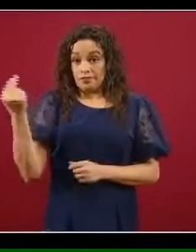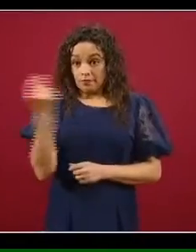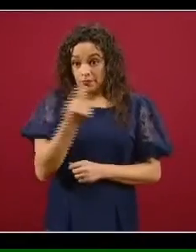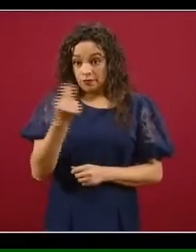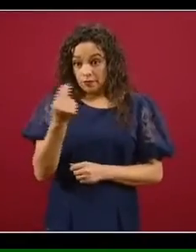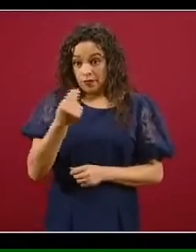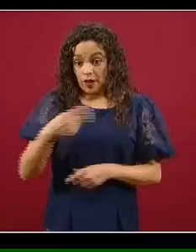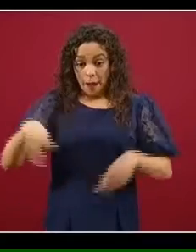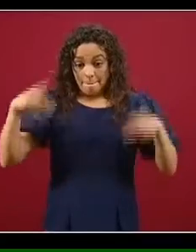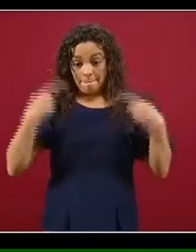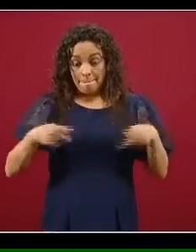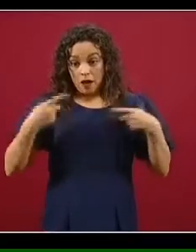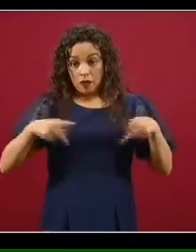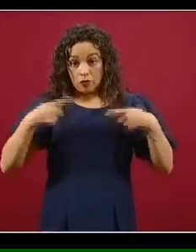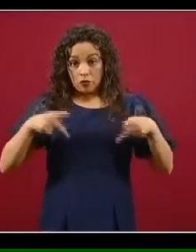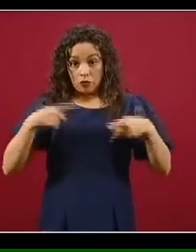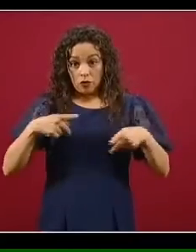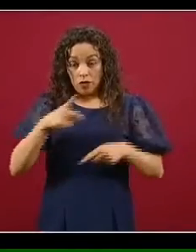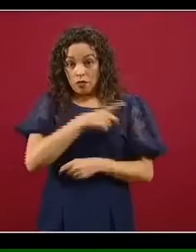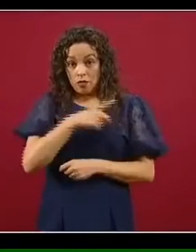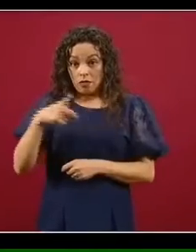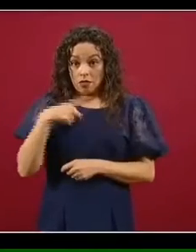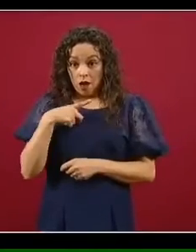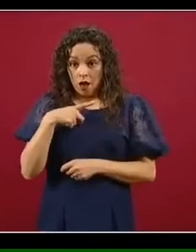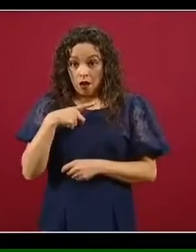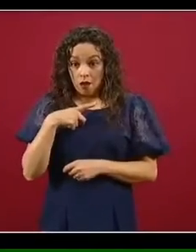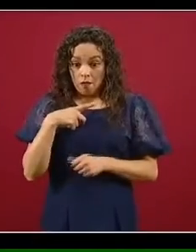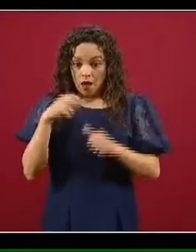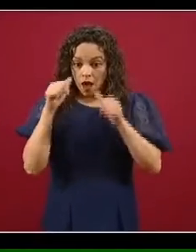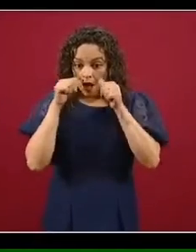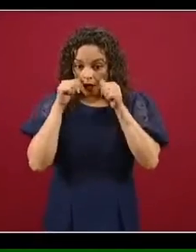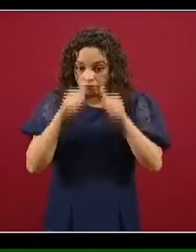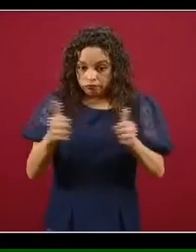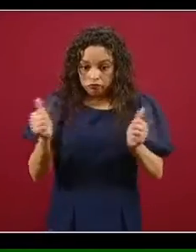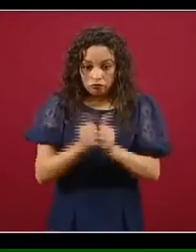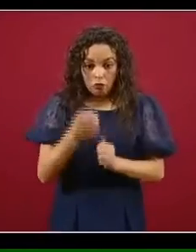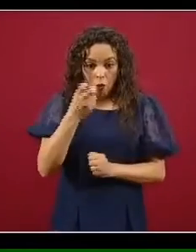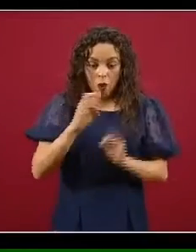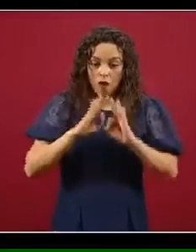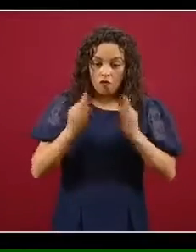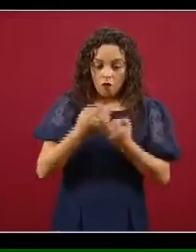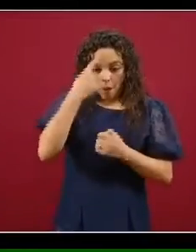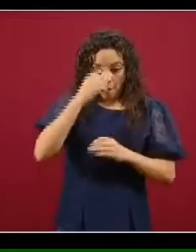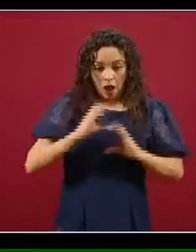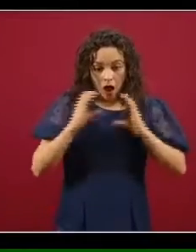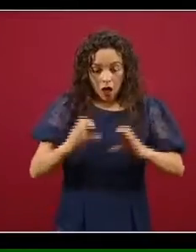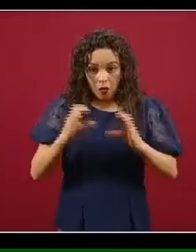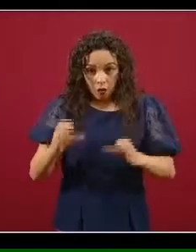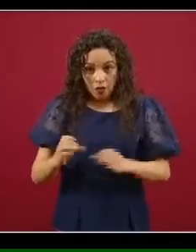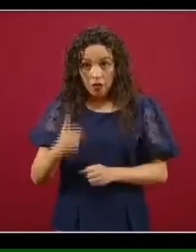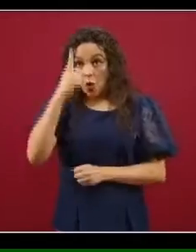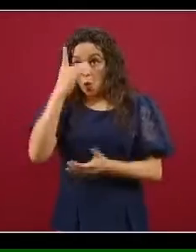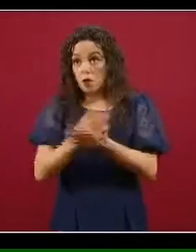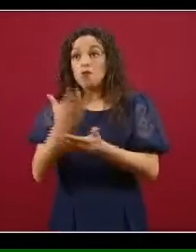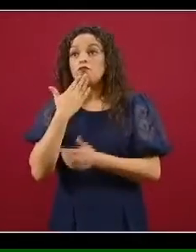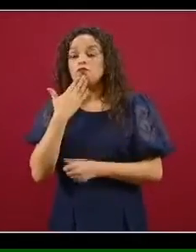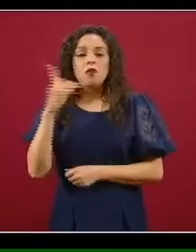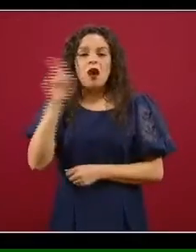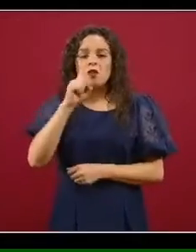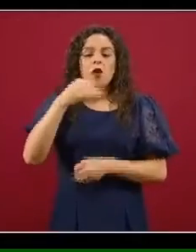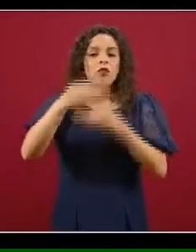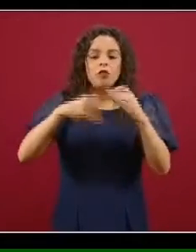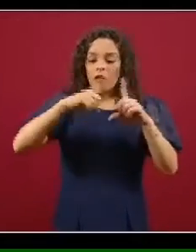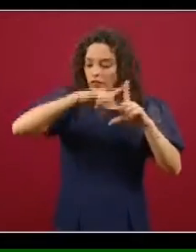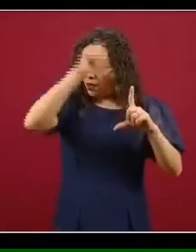atienda a las medidas en Sonora y en todo el país. Sí, pero como entiendo que Sonora ahorita está en una etapa de